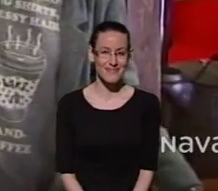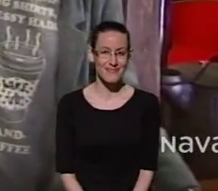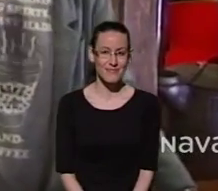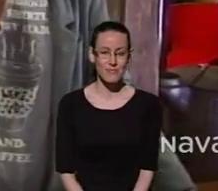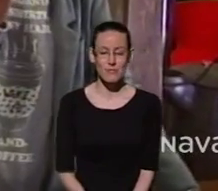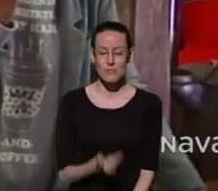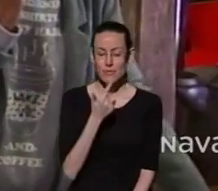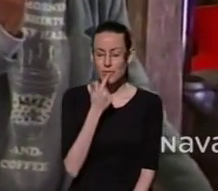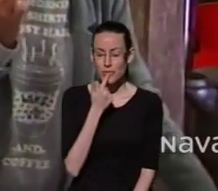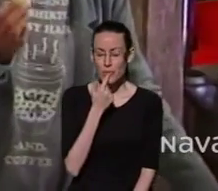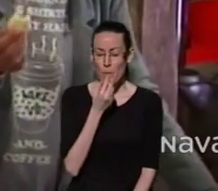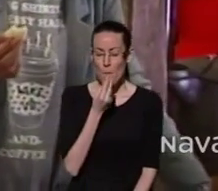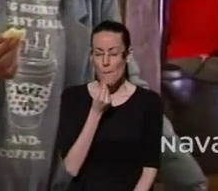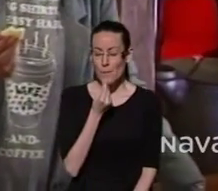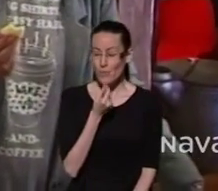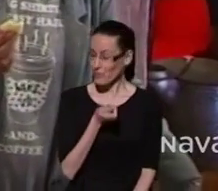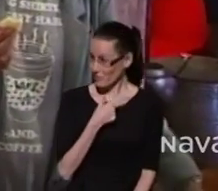¡Qué sabor! ¿Te gusta?